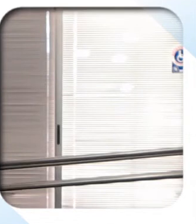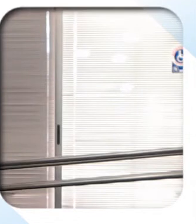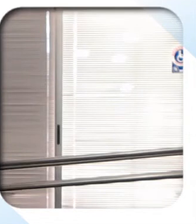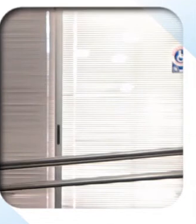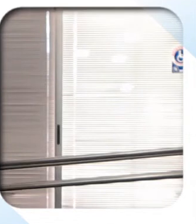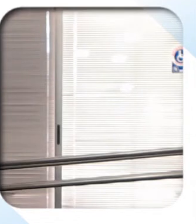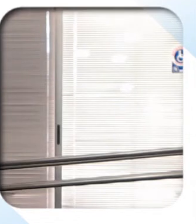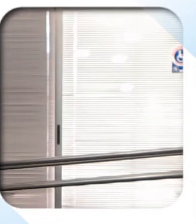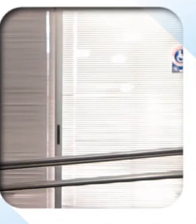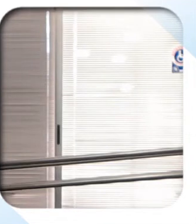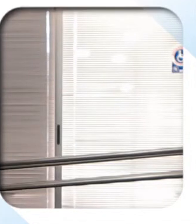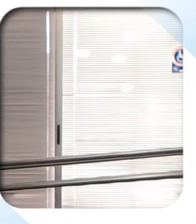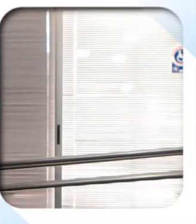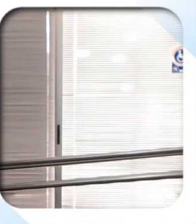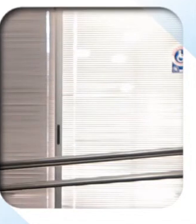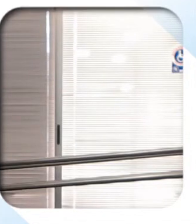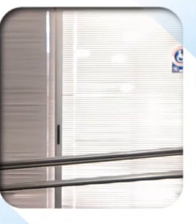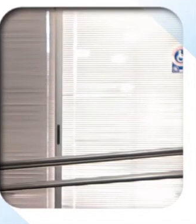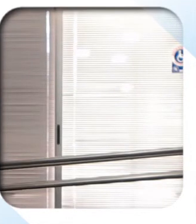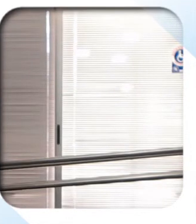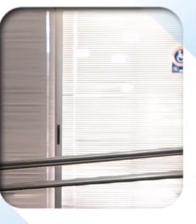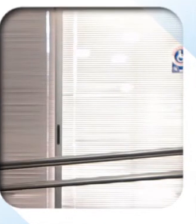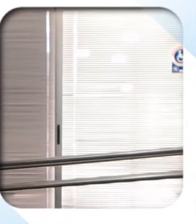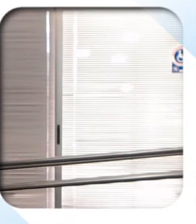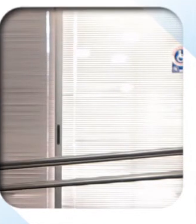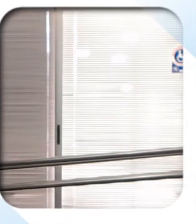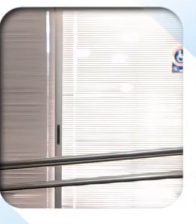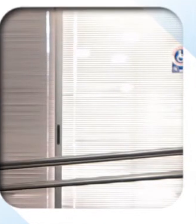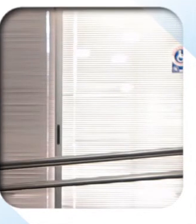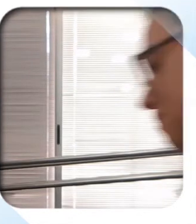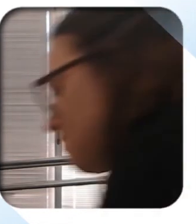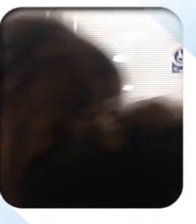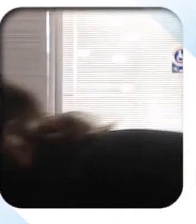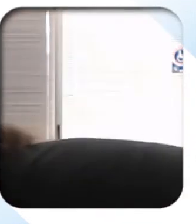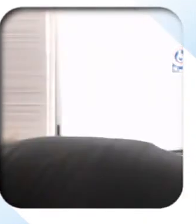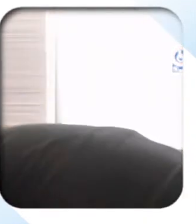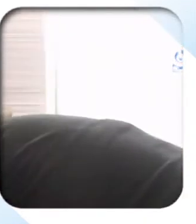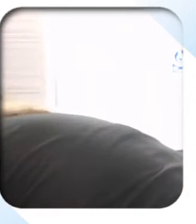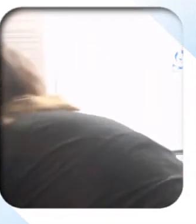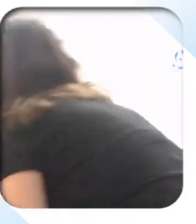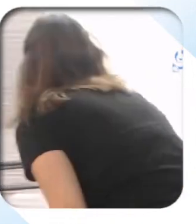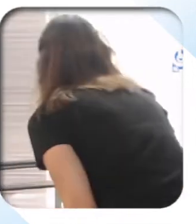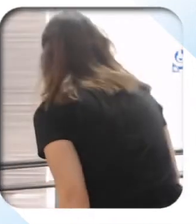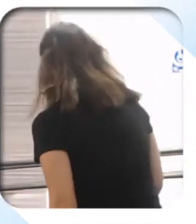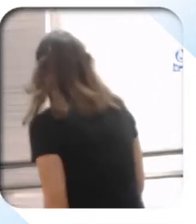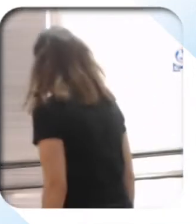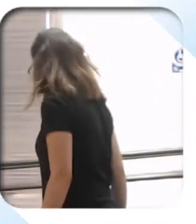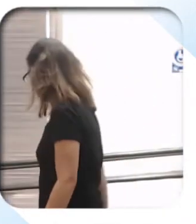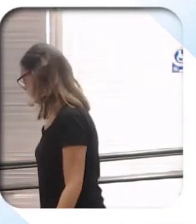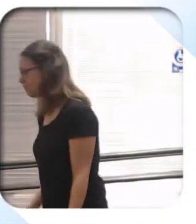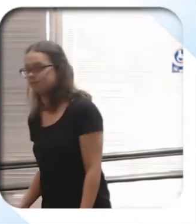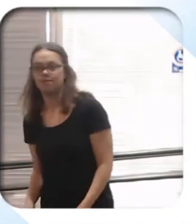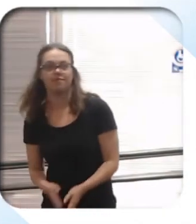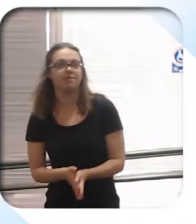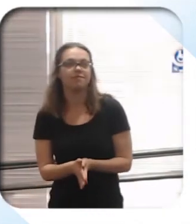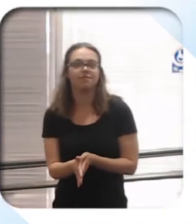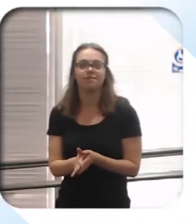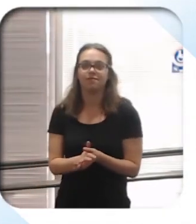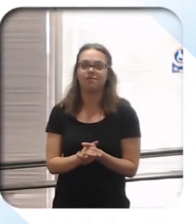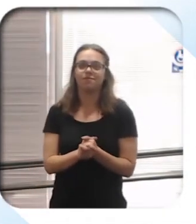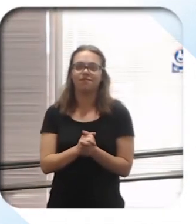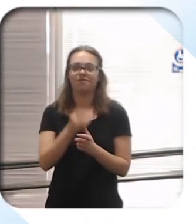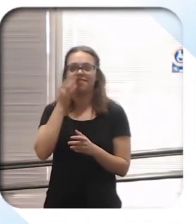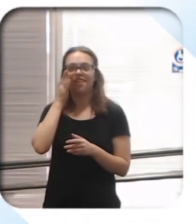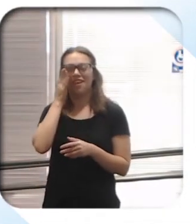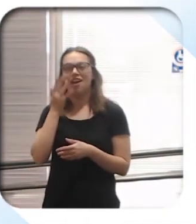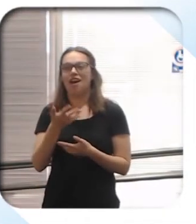tarea. Creo que vino a confirmar cosas que nosotros intuitivamente hacíamos y que hacemos como ser humano, y a mostrarnos